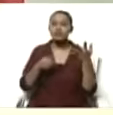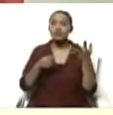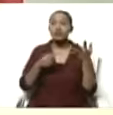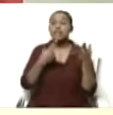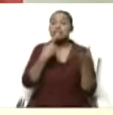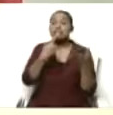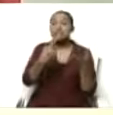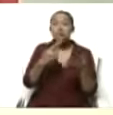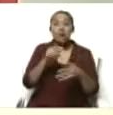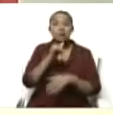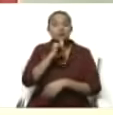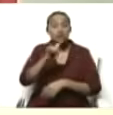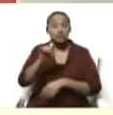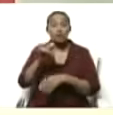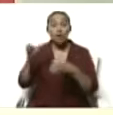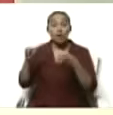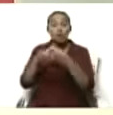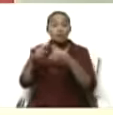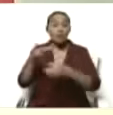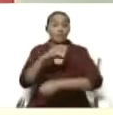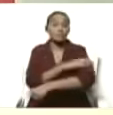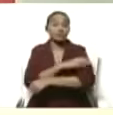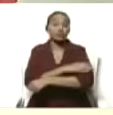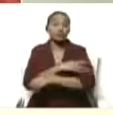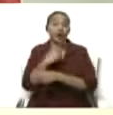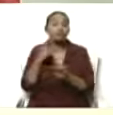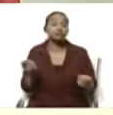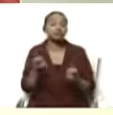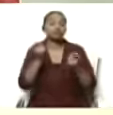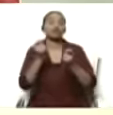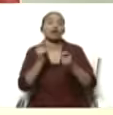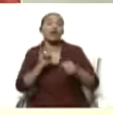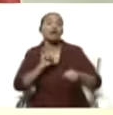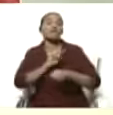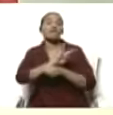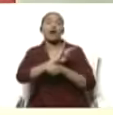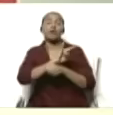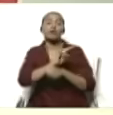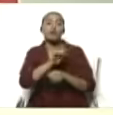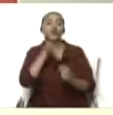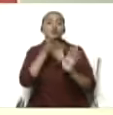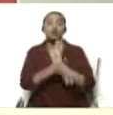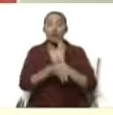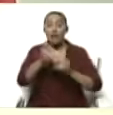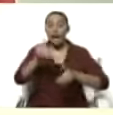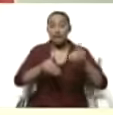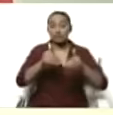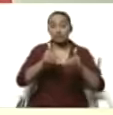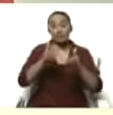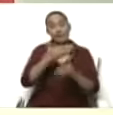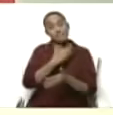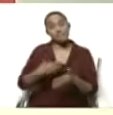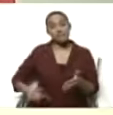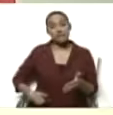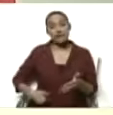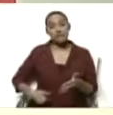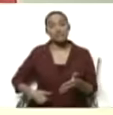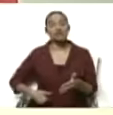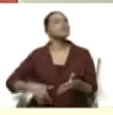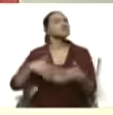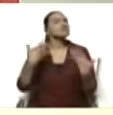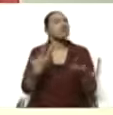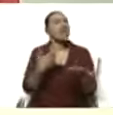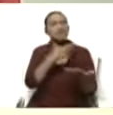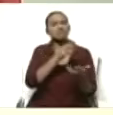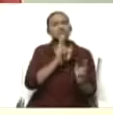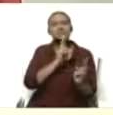la oposición cantaría fraude si eh los resultados de las elecciones presidenciales no son los que ellos esperan qué decir al respecto